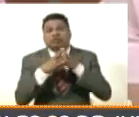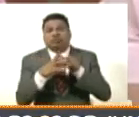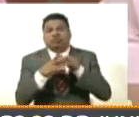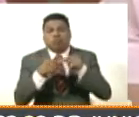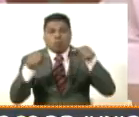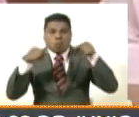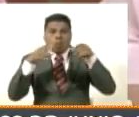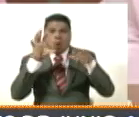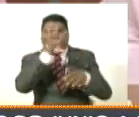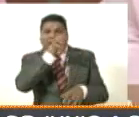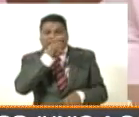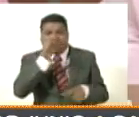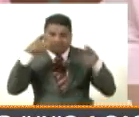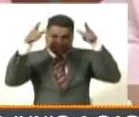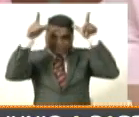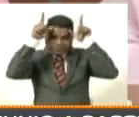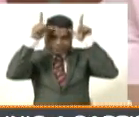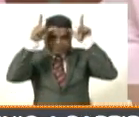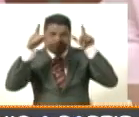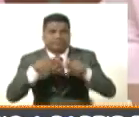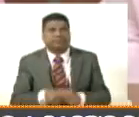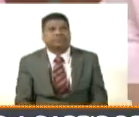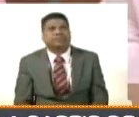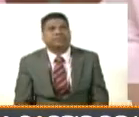humano racional en su sano juicio